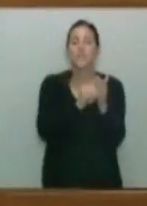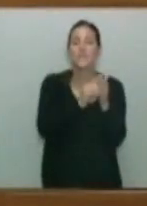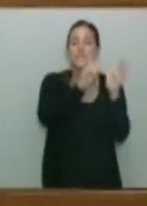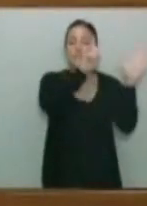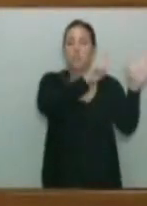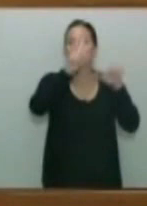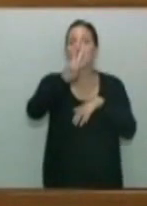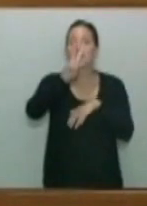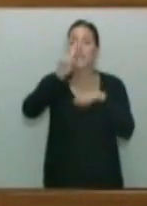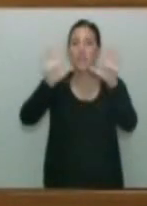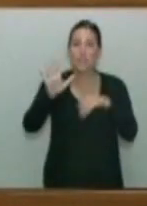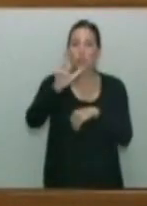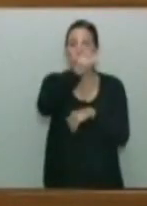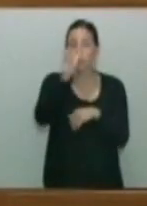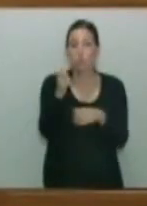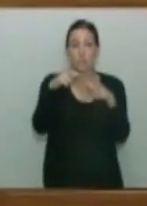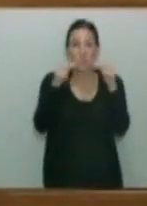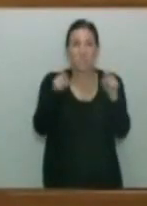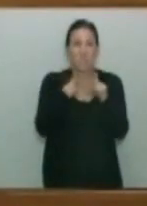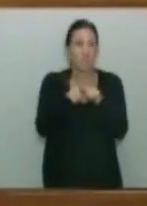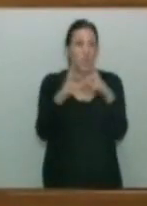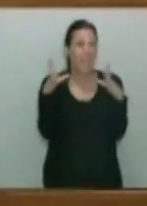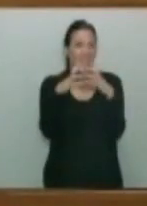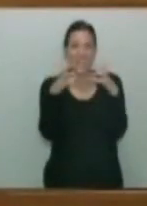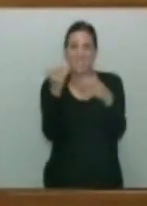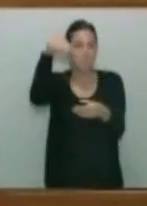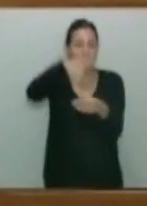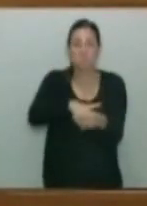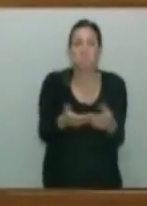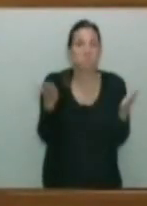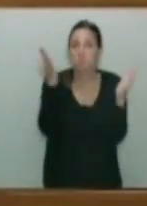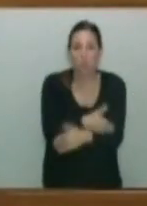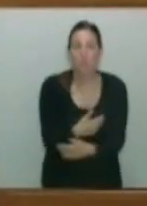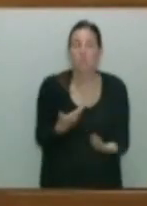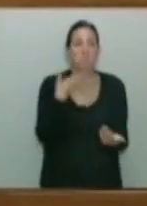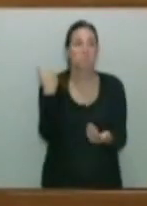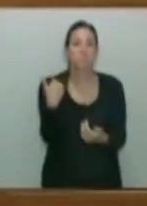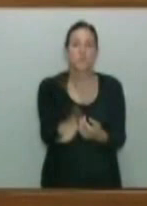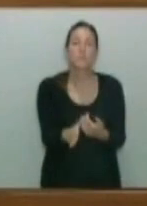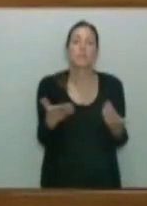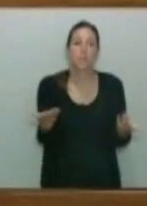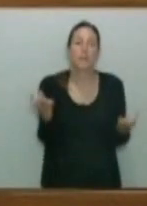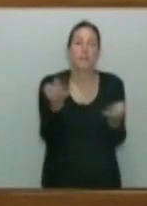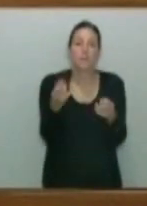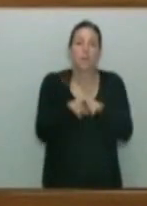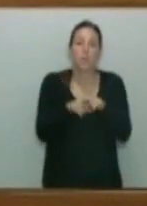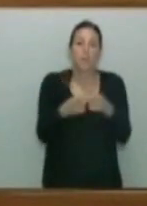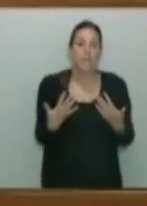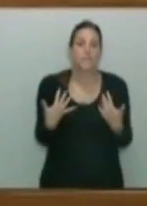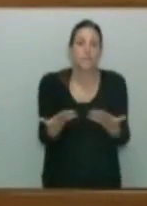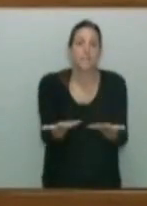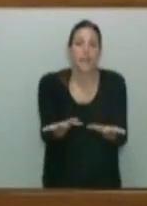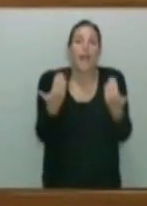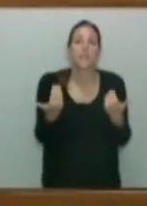483.625 asturianos que no se sintieron motivados para acudir a las urnas y, por lo tanto, tenemos que dar respuesta a ese reto e incentivar la participación. En